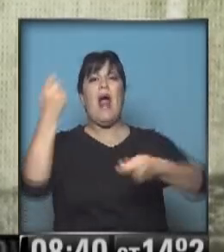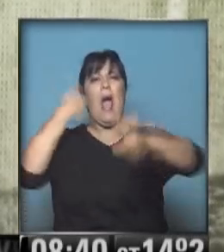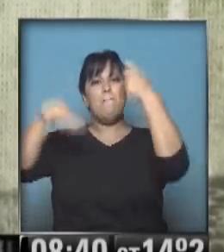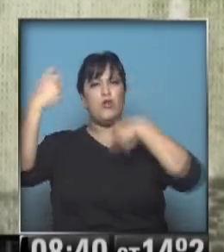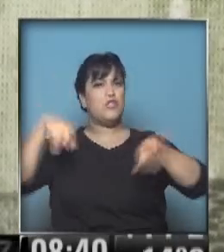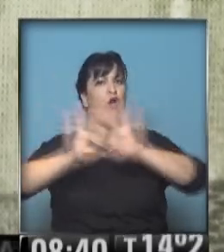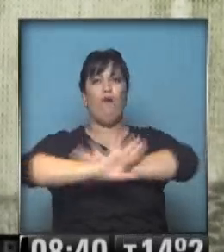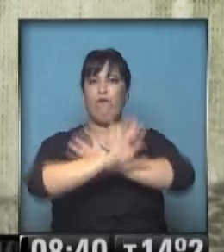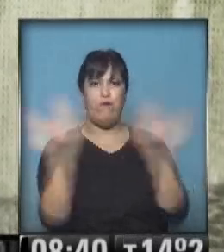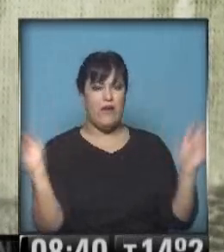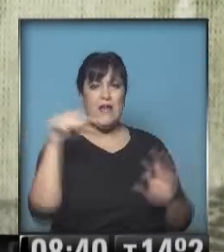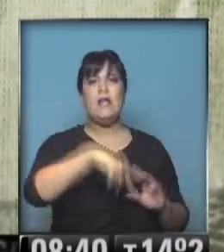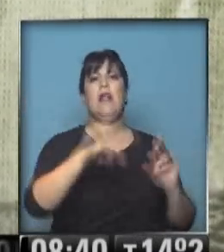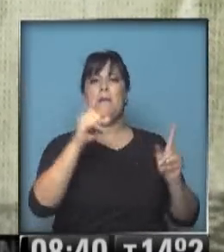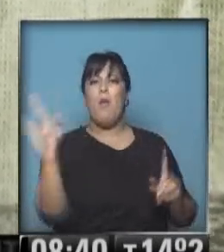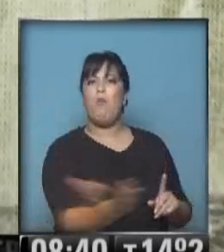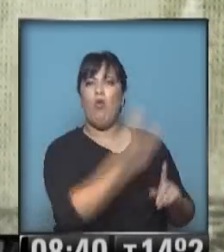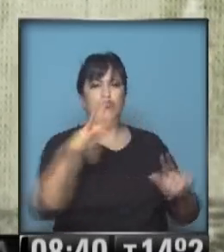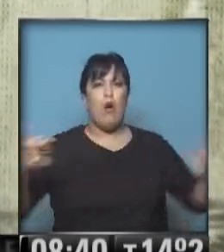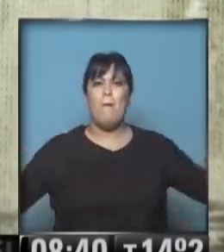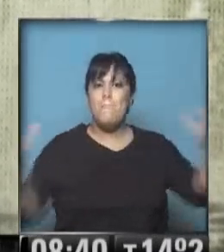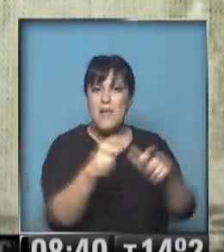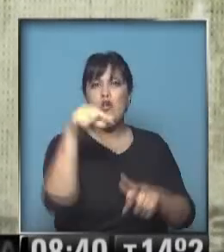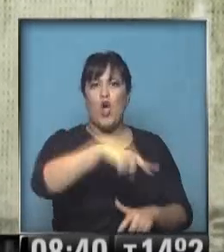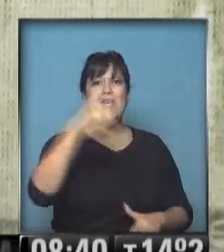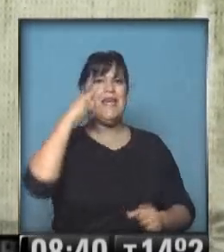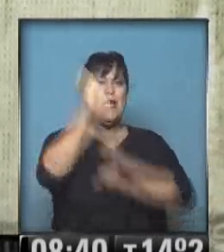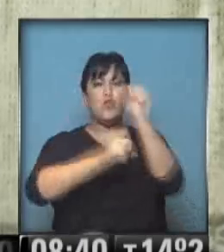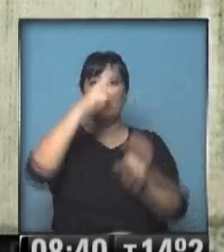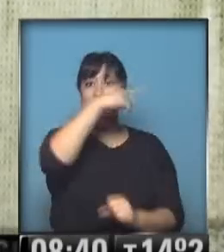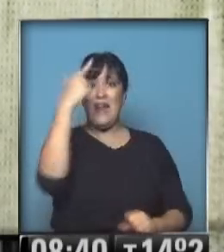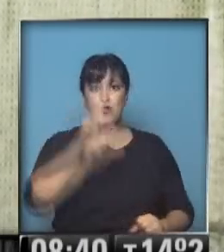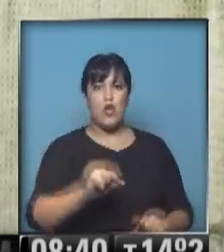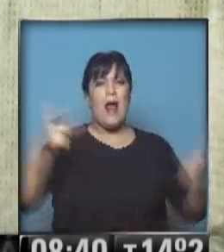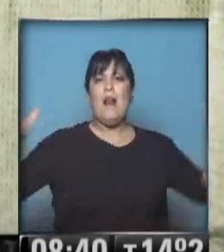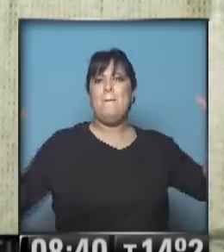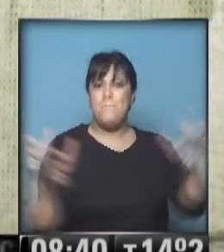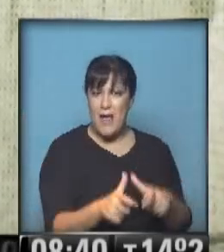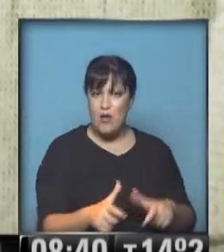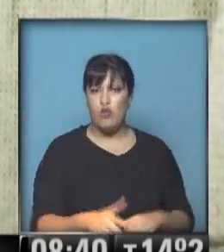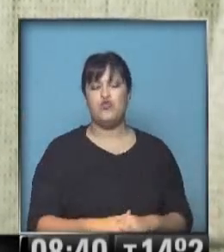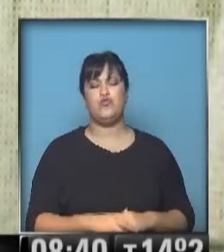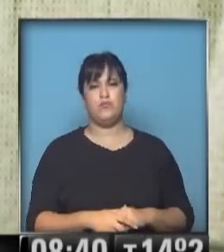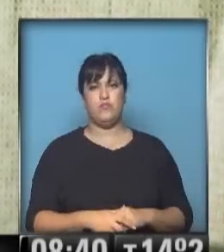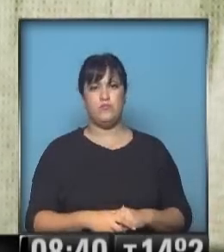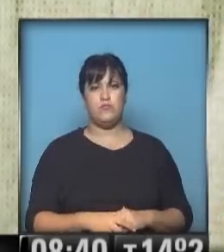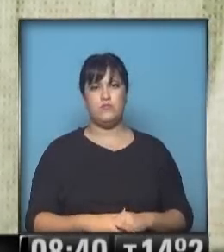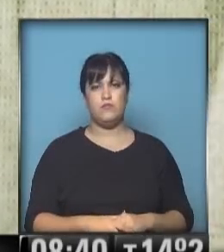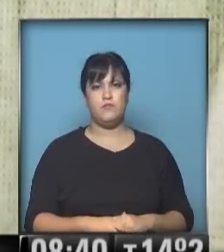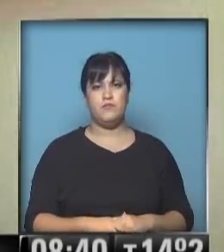asfixió la matriz productiva y la industria nacional En nombre del liberalismo de